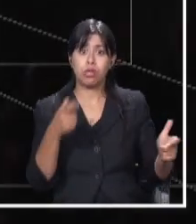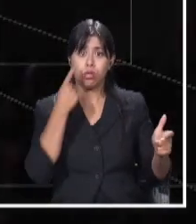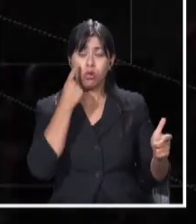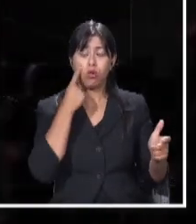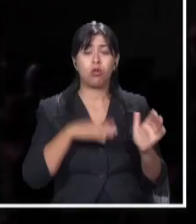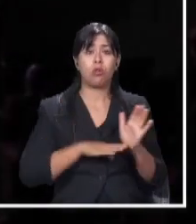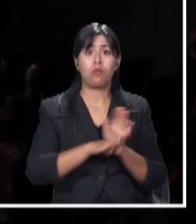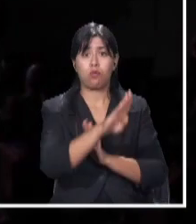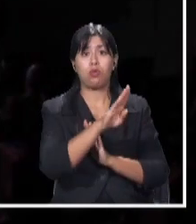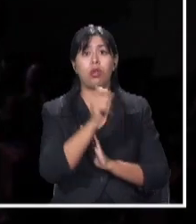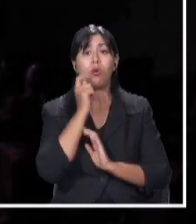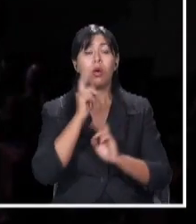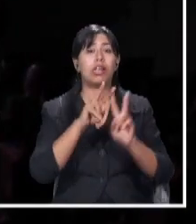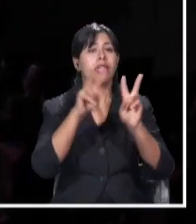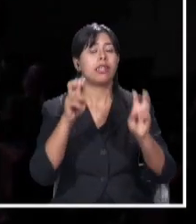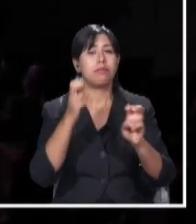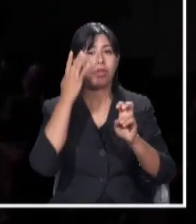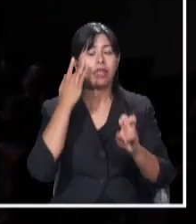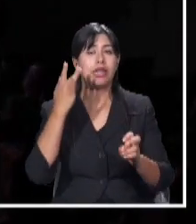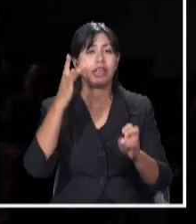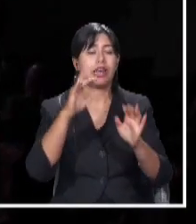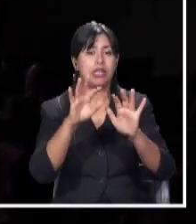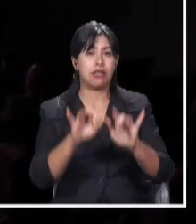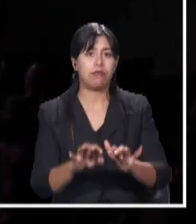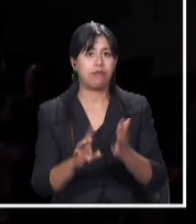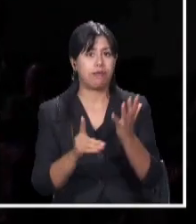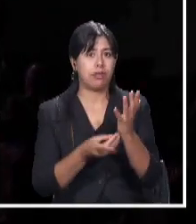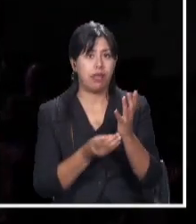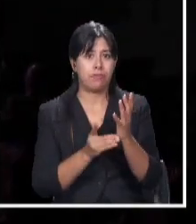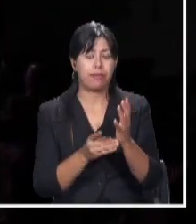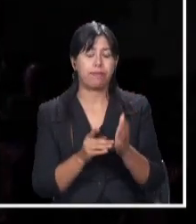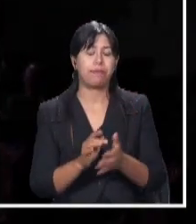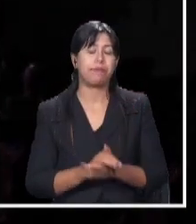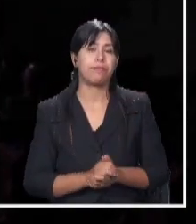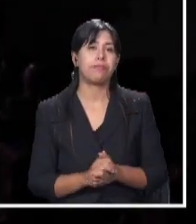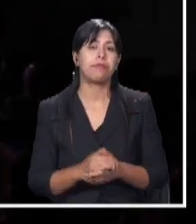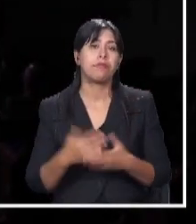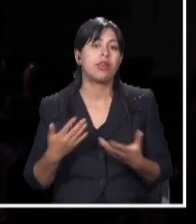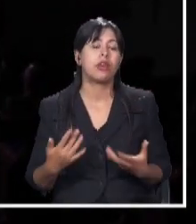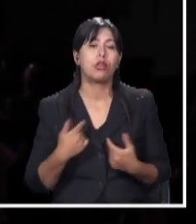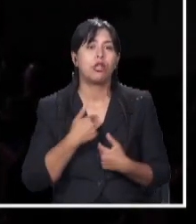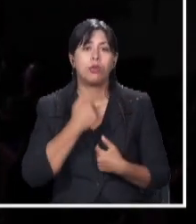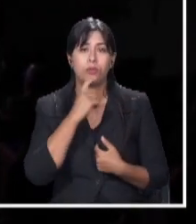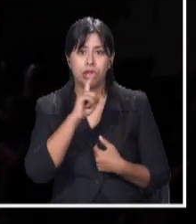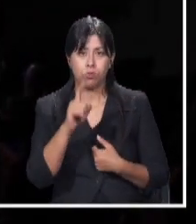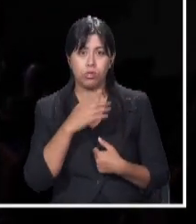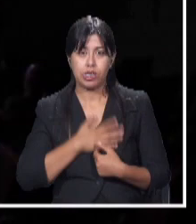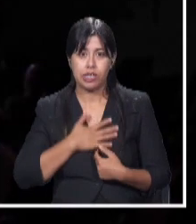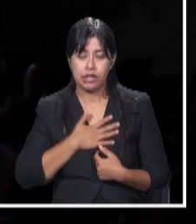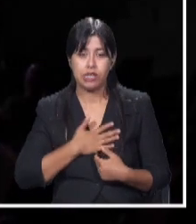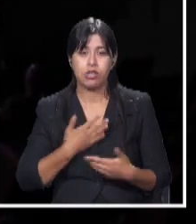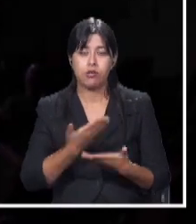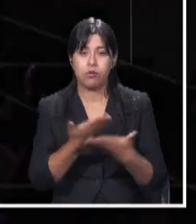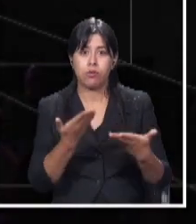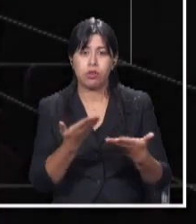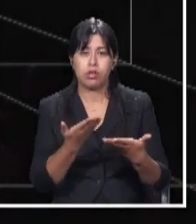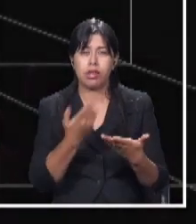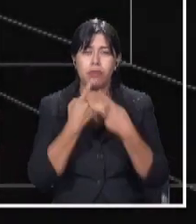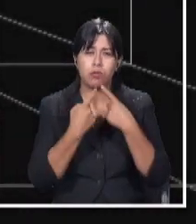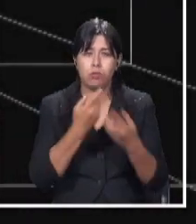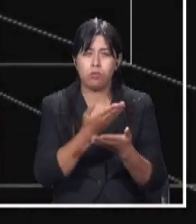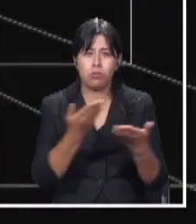que es los temas de inteligencia artificial. Entonces, aquí nuestra pregunta y lo que quiero contarle y abordarle es